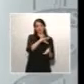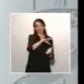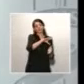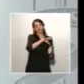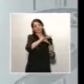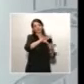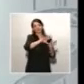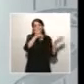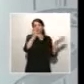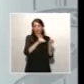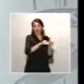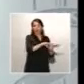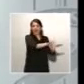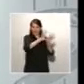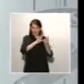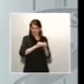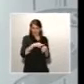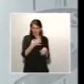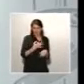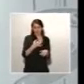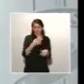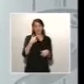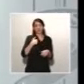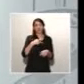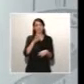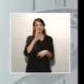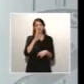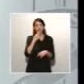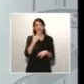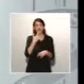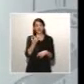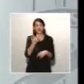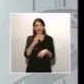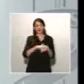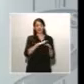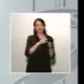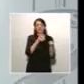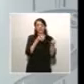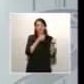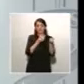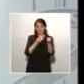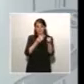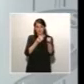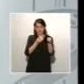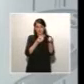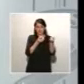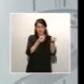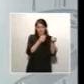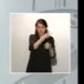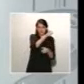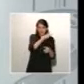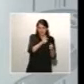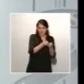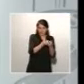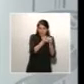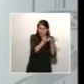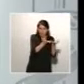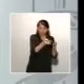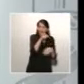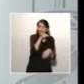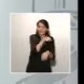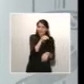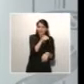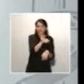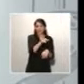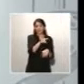decía al principio de mi intervención, las cifras que estamos dando son cifras de, sobre todo en comunidades